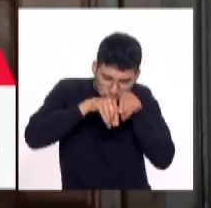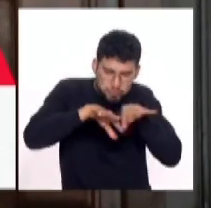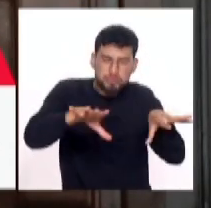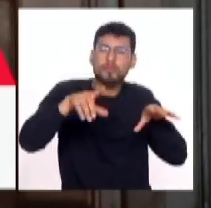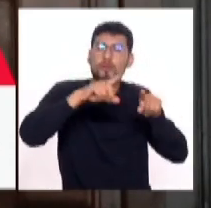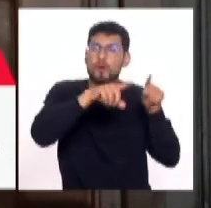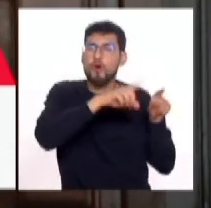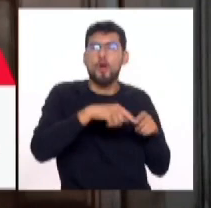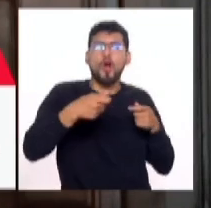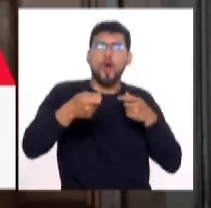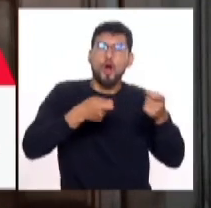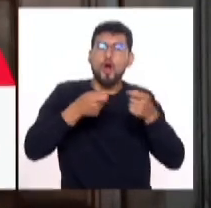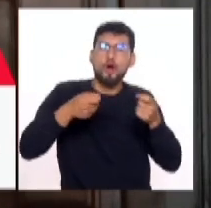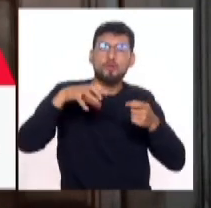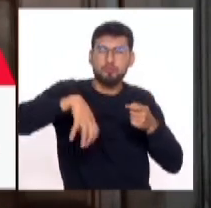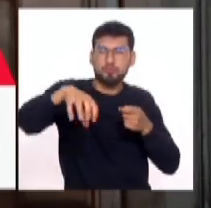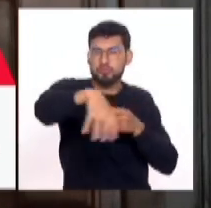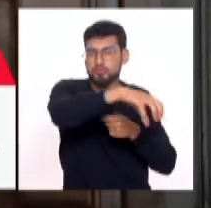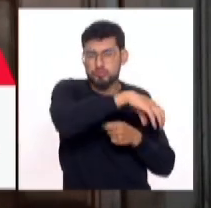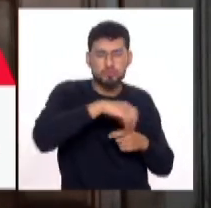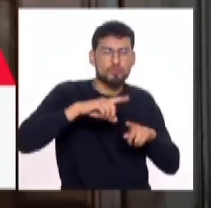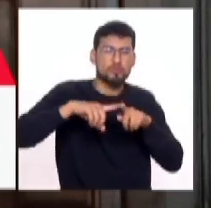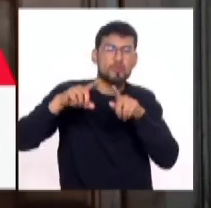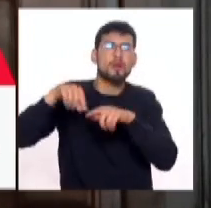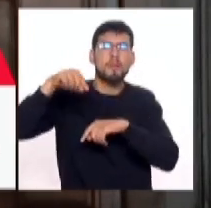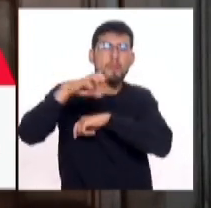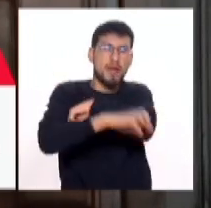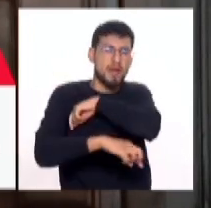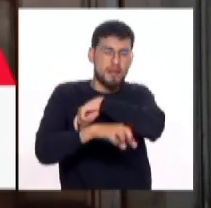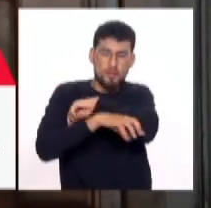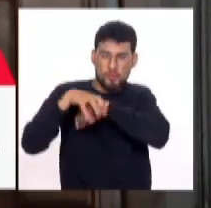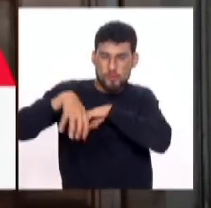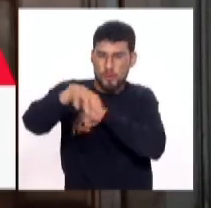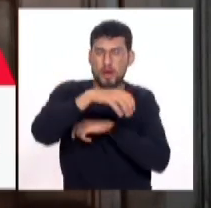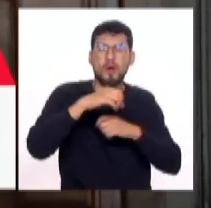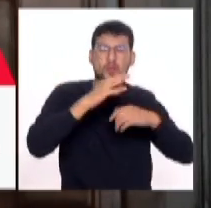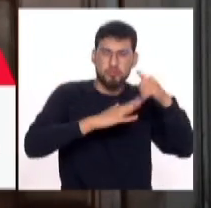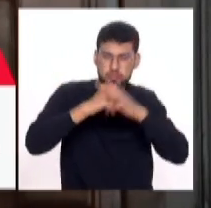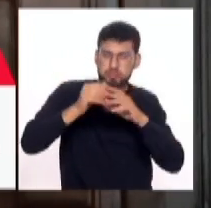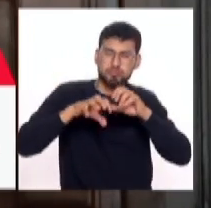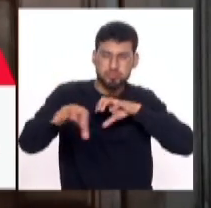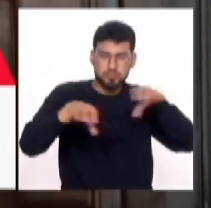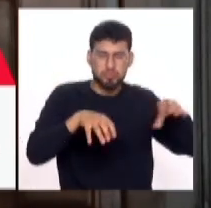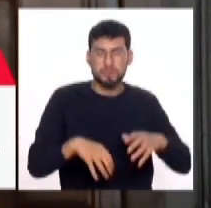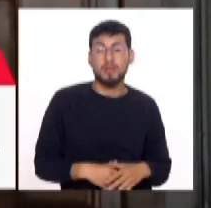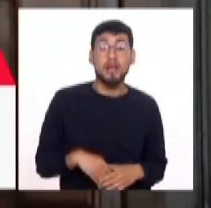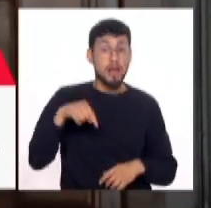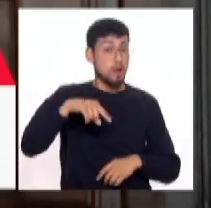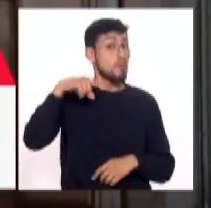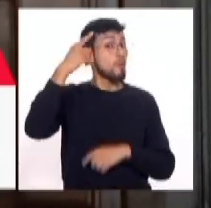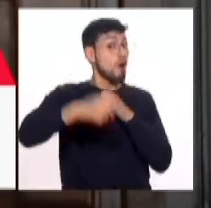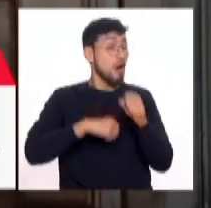que impactan de manera directa en diferentes regiones del país. Y para el próximo año tenemos un gran reto como gobierno de buscar un